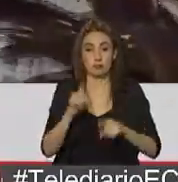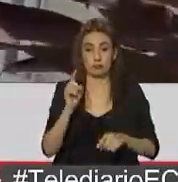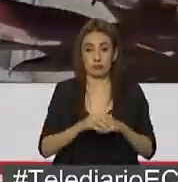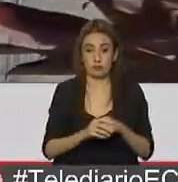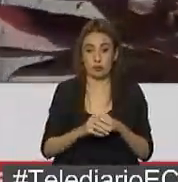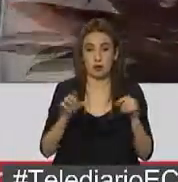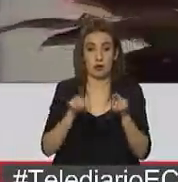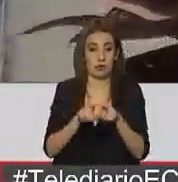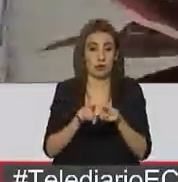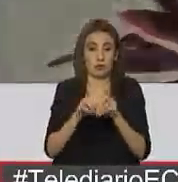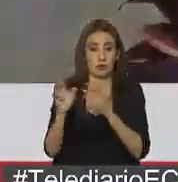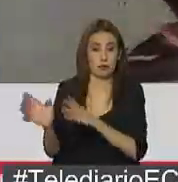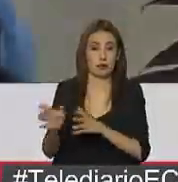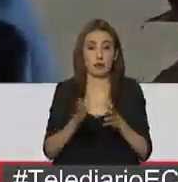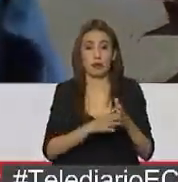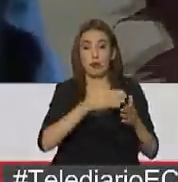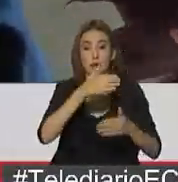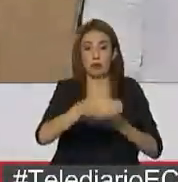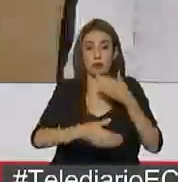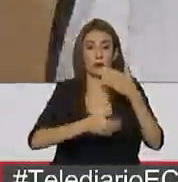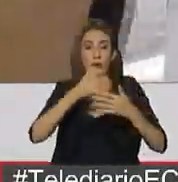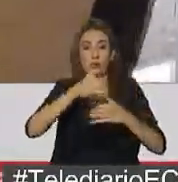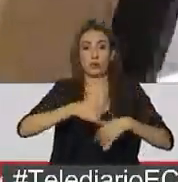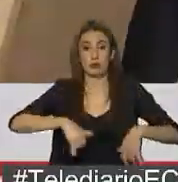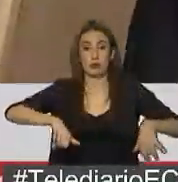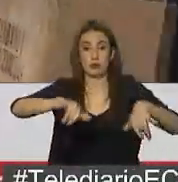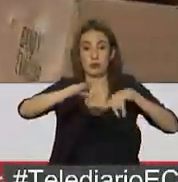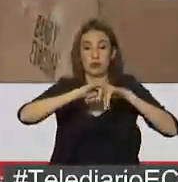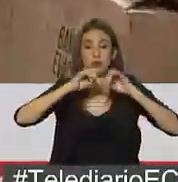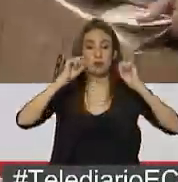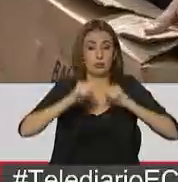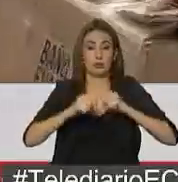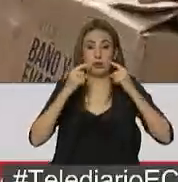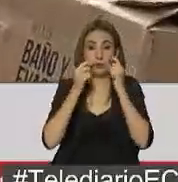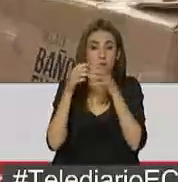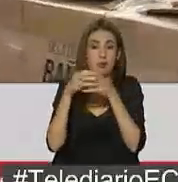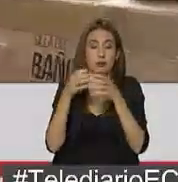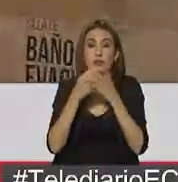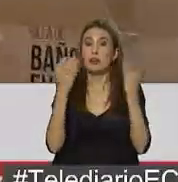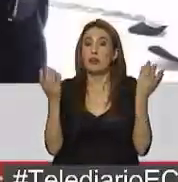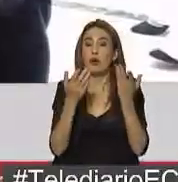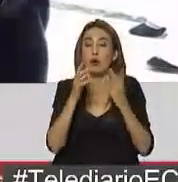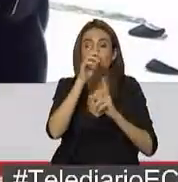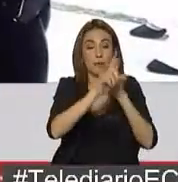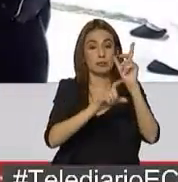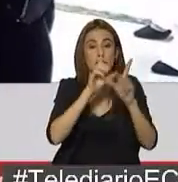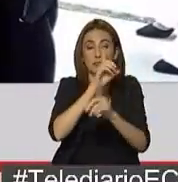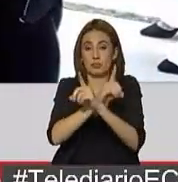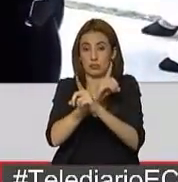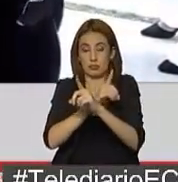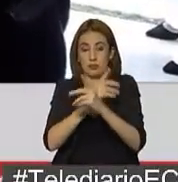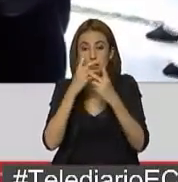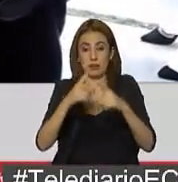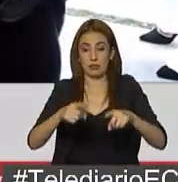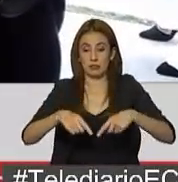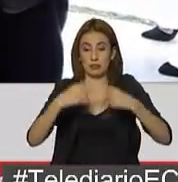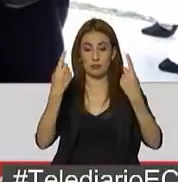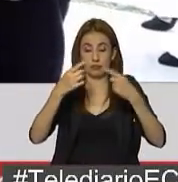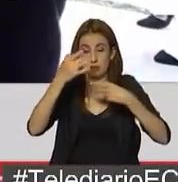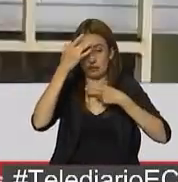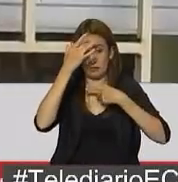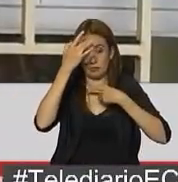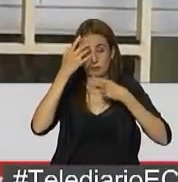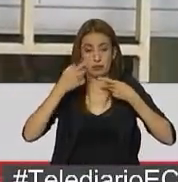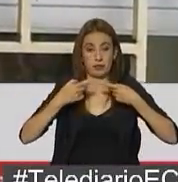brigadas del MIES y Salud Pública acuden de manera permanente a los hogares donde existen personas con discapacidad y enfermedades